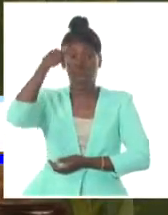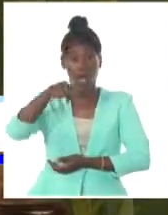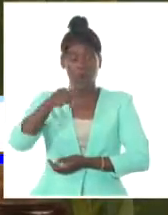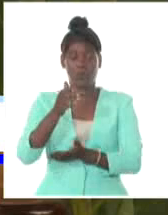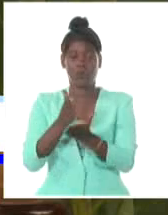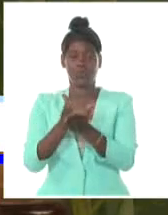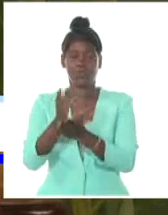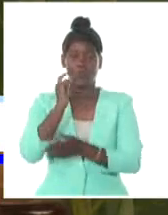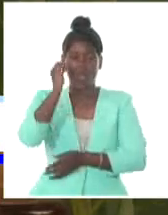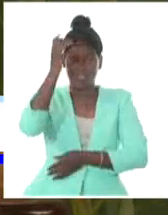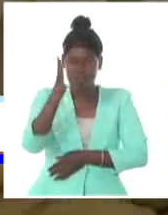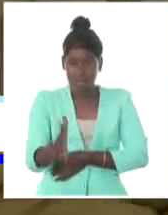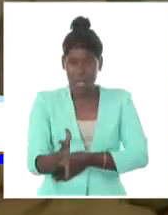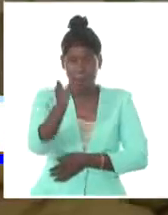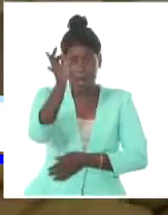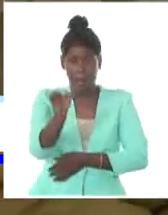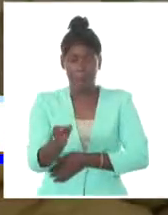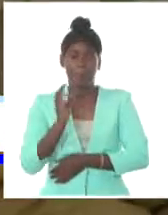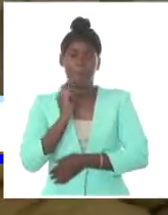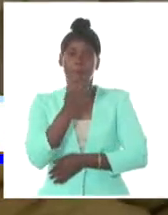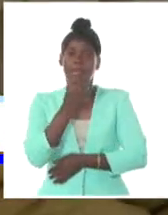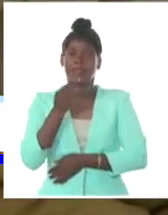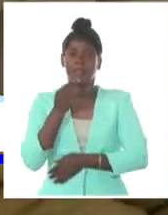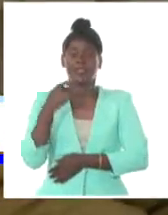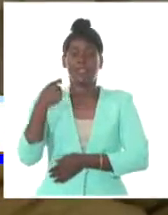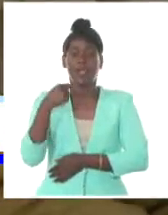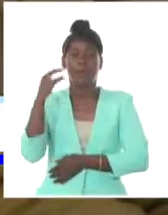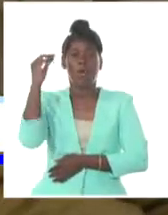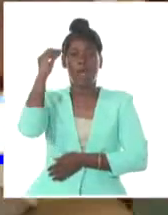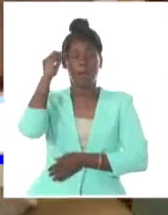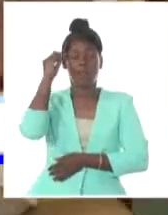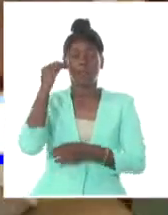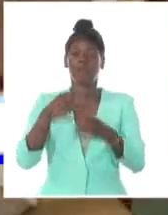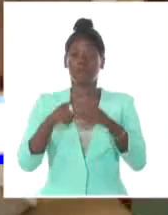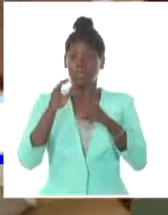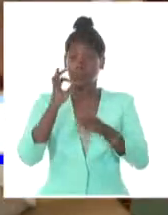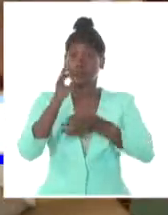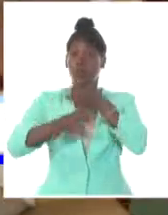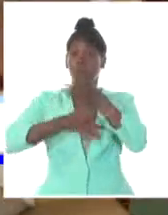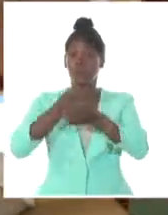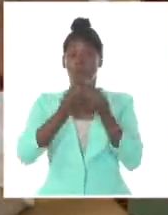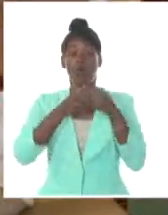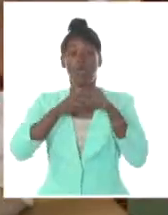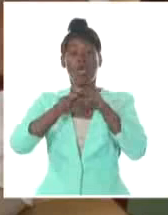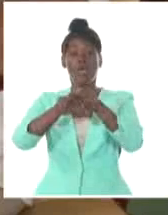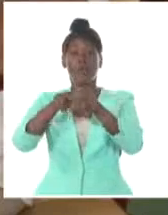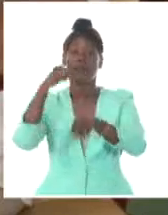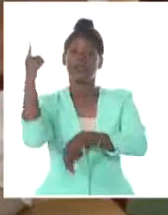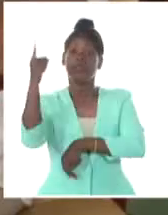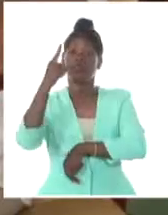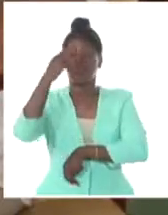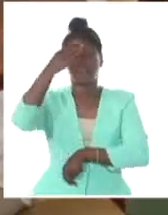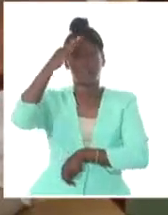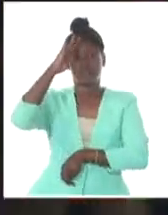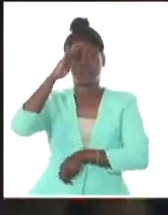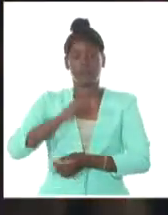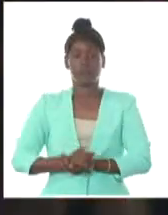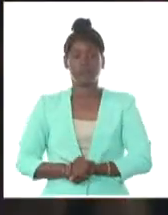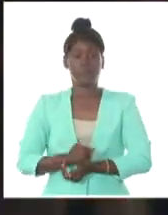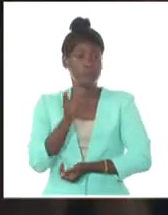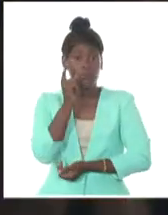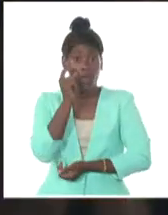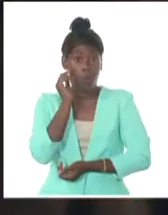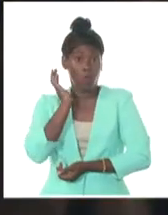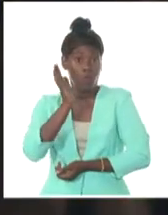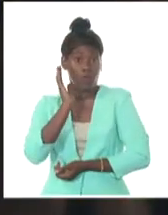Sande comenzó el acercamiento a la existencia fecunda del héroe nacional de Cuba. El autor de la biografía Seso de Llamas